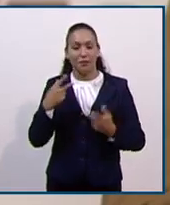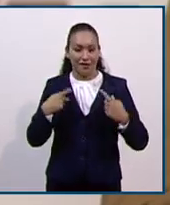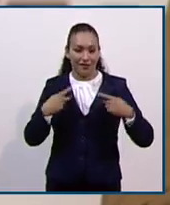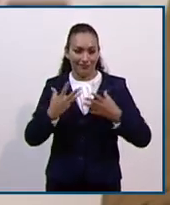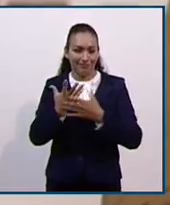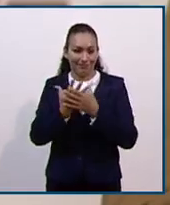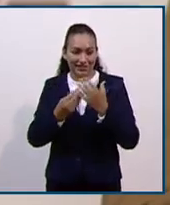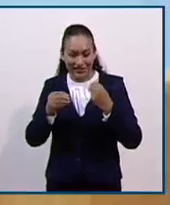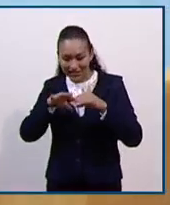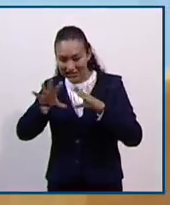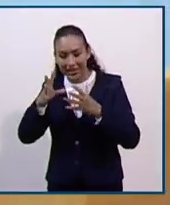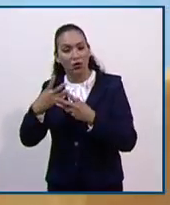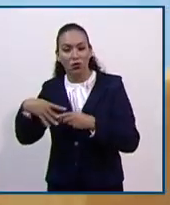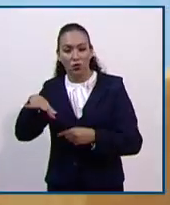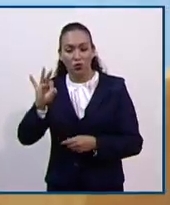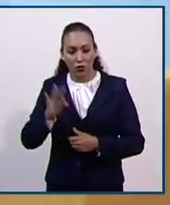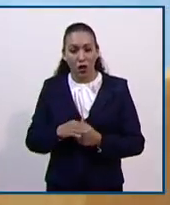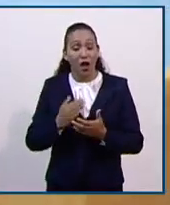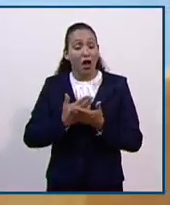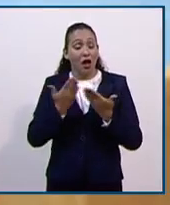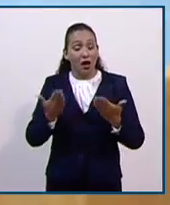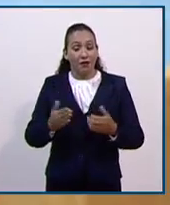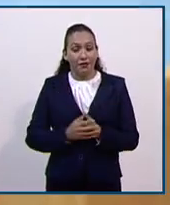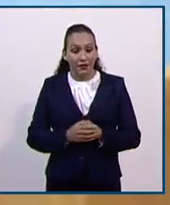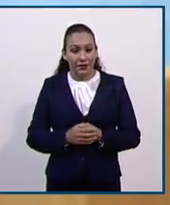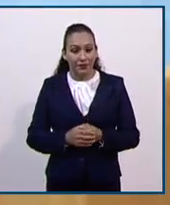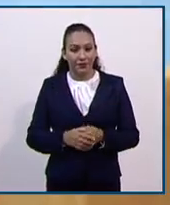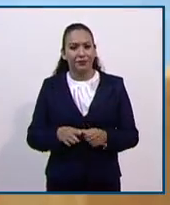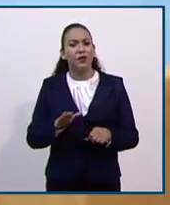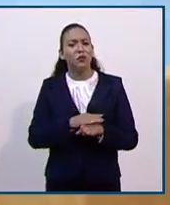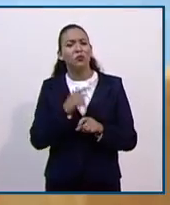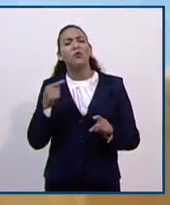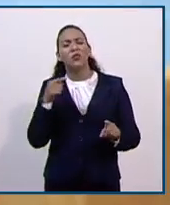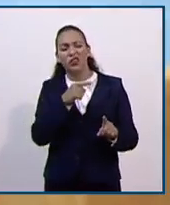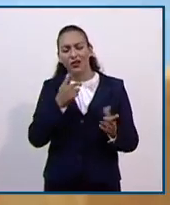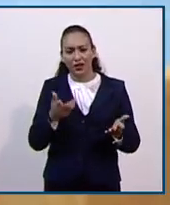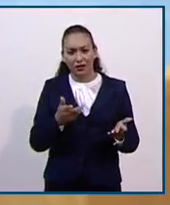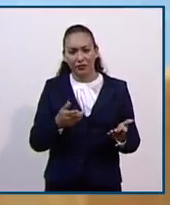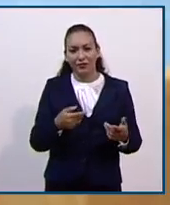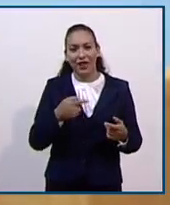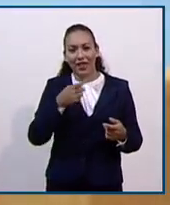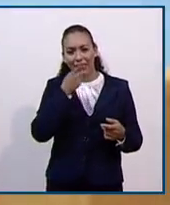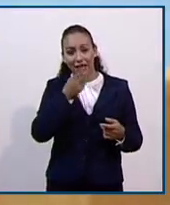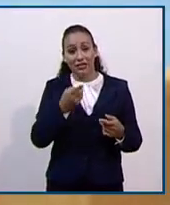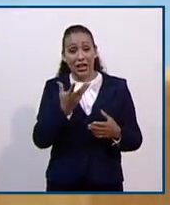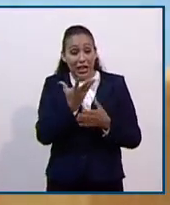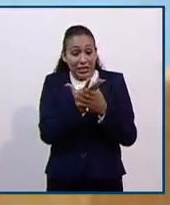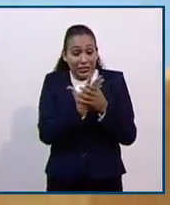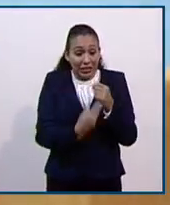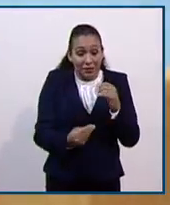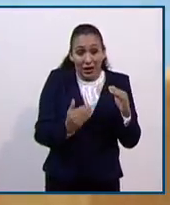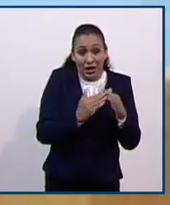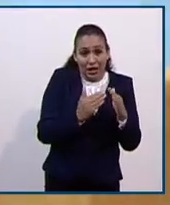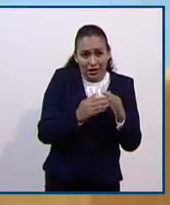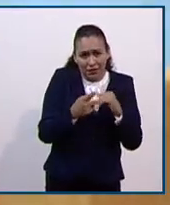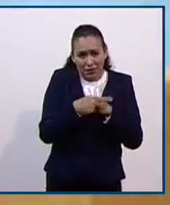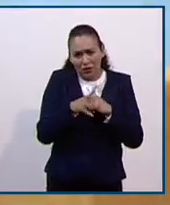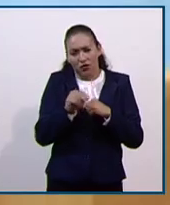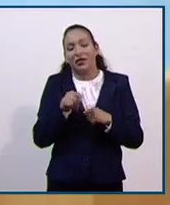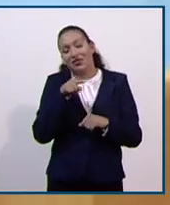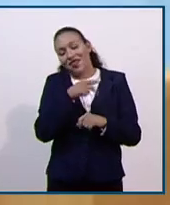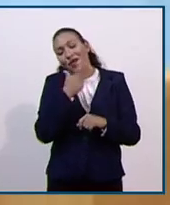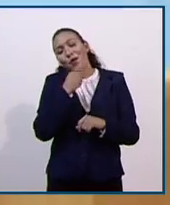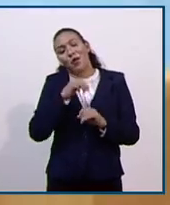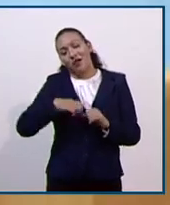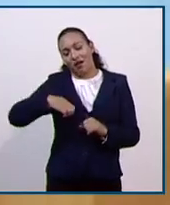sí concedió la prisión domiciliaria al imputado, porque efectivamente no había riesgo de fuga, pues se trata de una persona mayor de 70